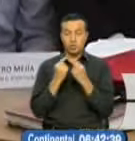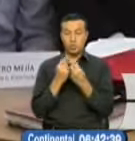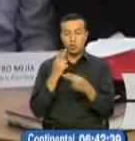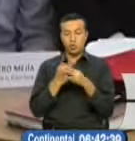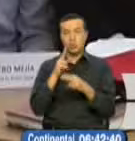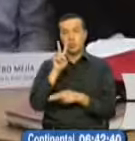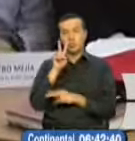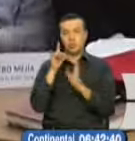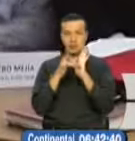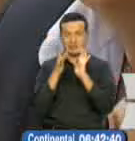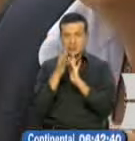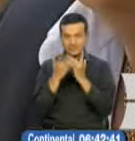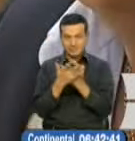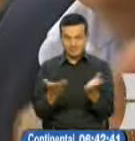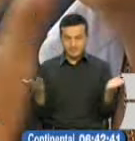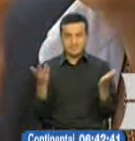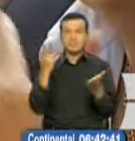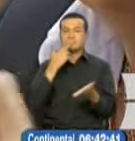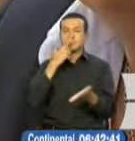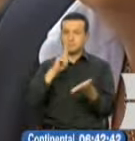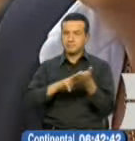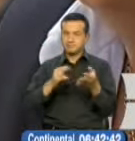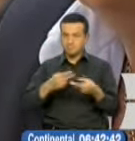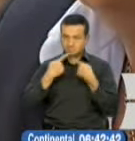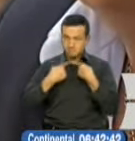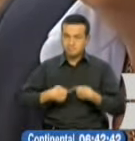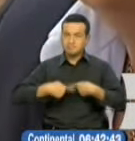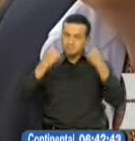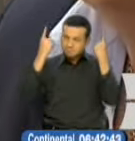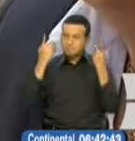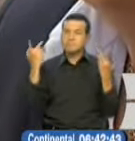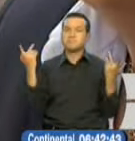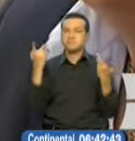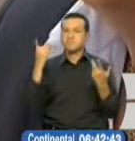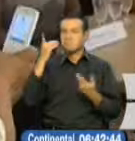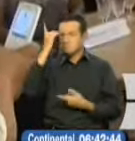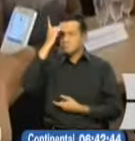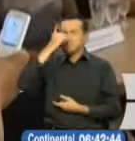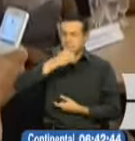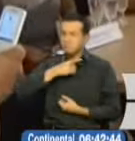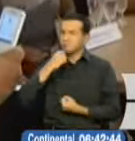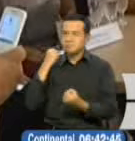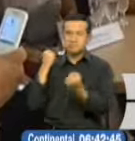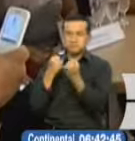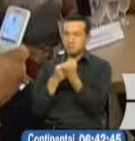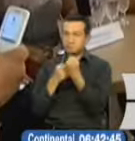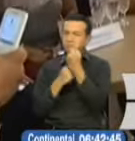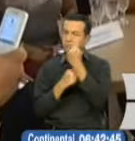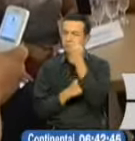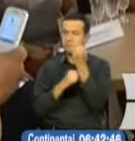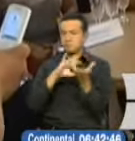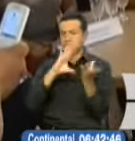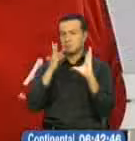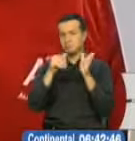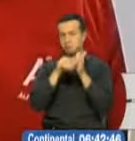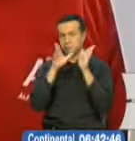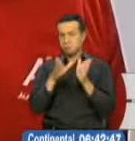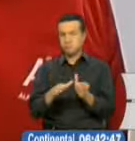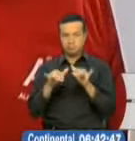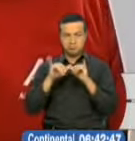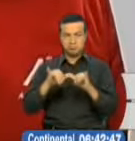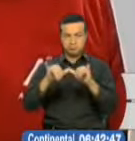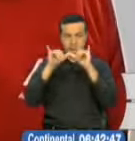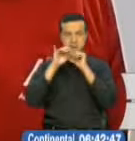de Abril. Mediante un manifiesto expresan su resistencia y voluntad para que continúe la consolidación de la Revolución Ciudadana.